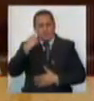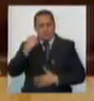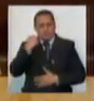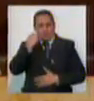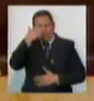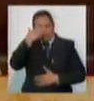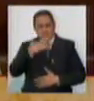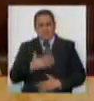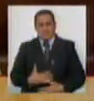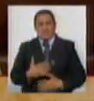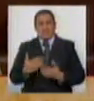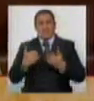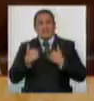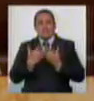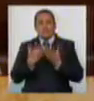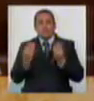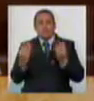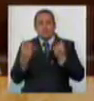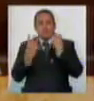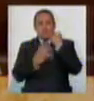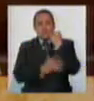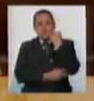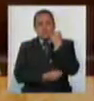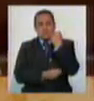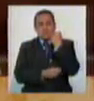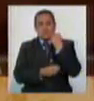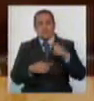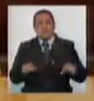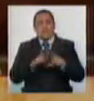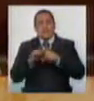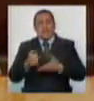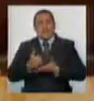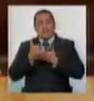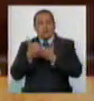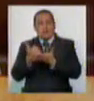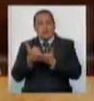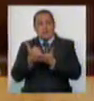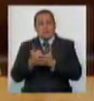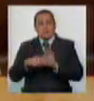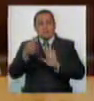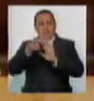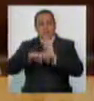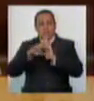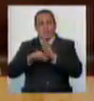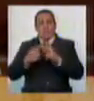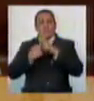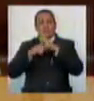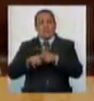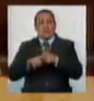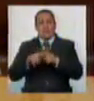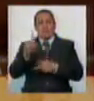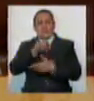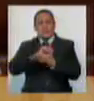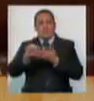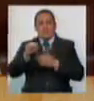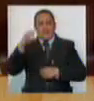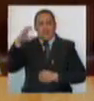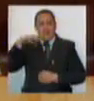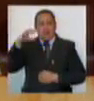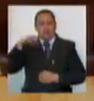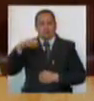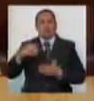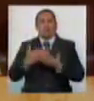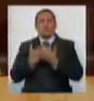que se encuentren en situación de pobreza. La implementación del programa se iniciará durante el próximo mes de agosto en